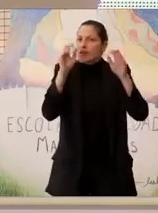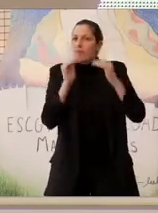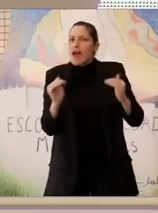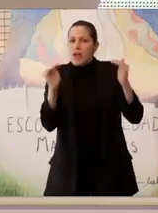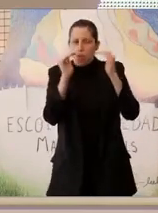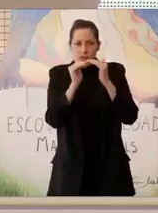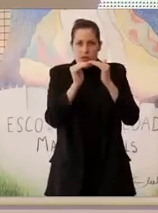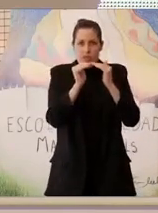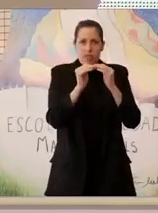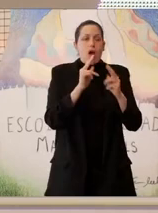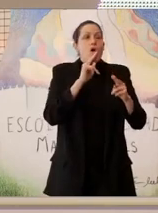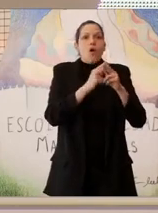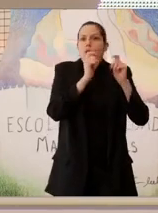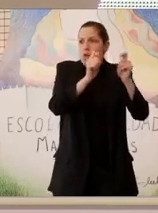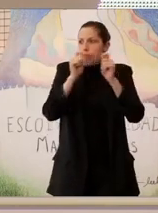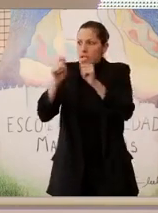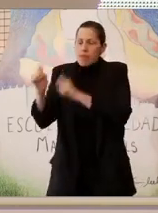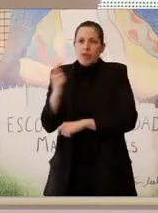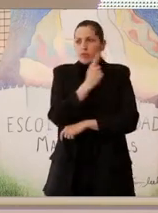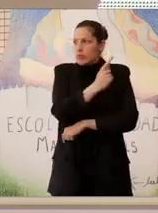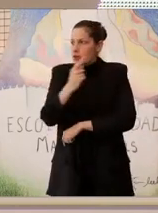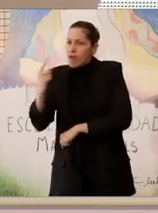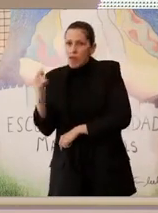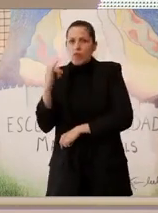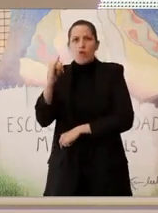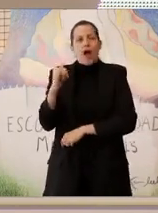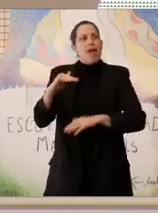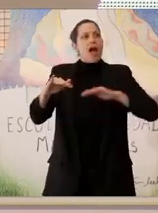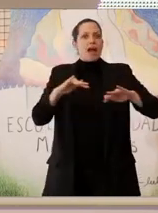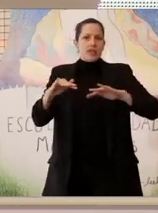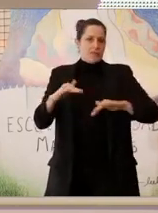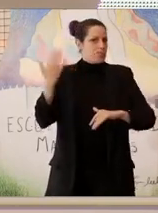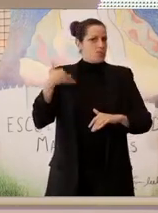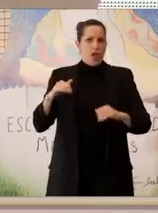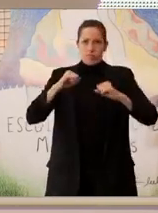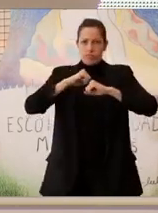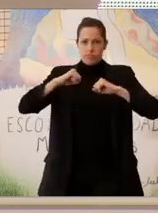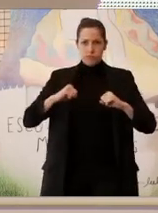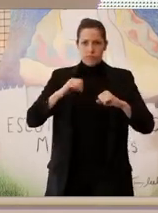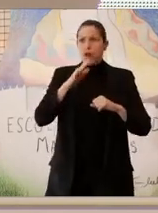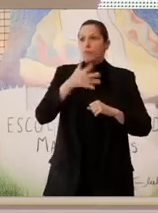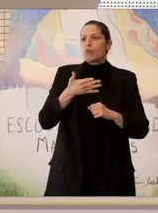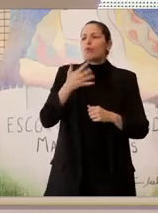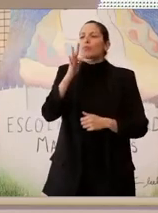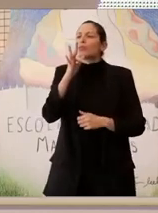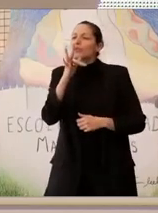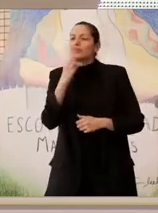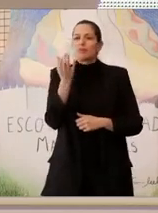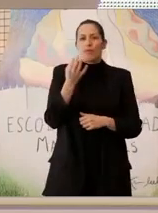en cada nombramiento tenemos un activismo ya instaurado, porque además el activismo tiene una cosa muy buena, que es contagioso, ¿no? Ese